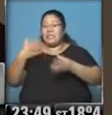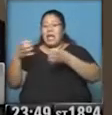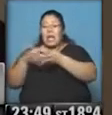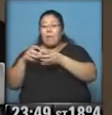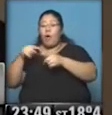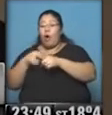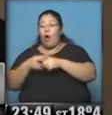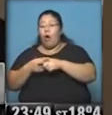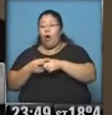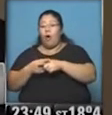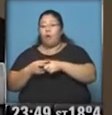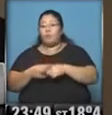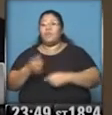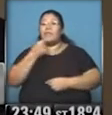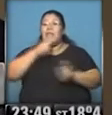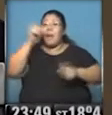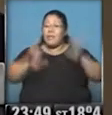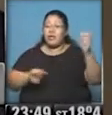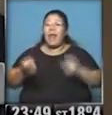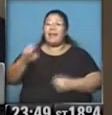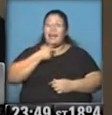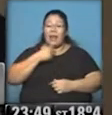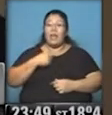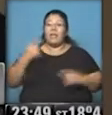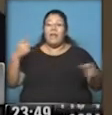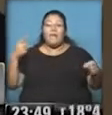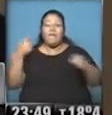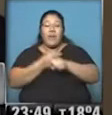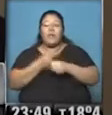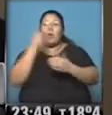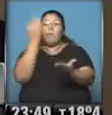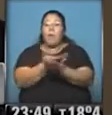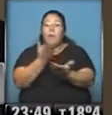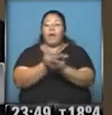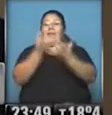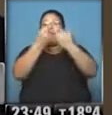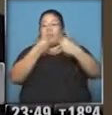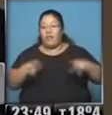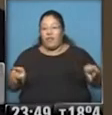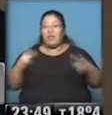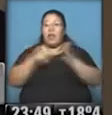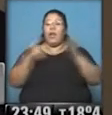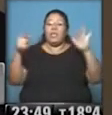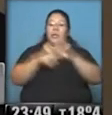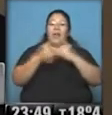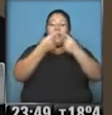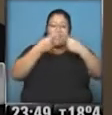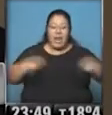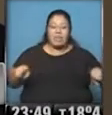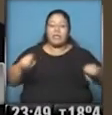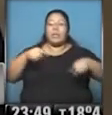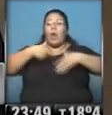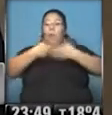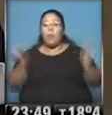quiere que se enfrente a Macri con propuestas alternativas de una ciudad distinta que priorice lo público,